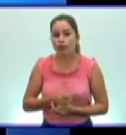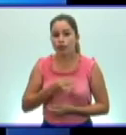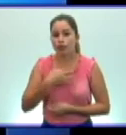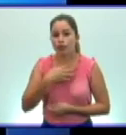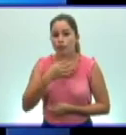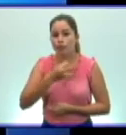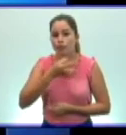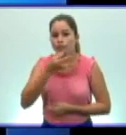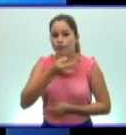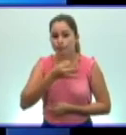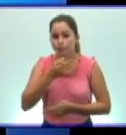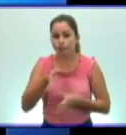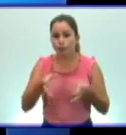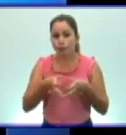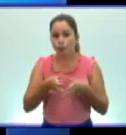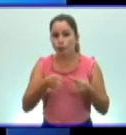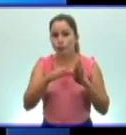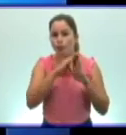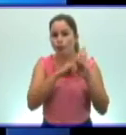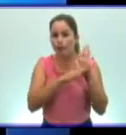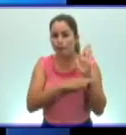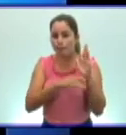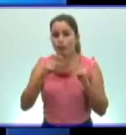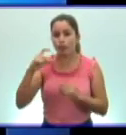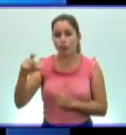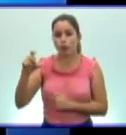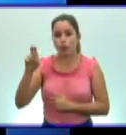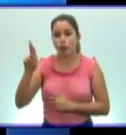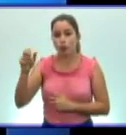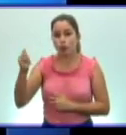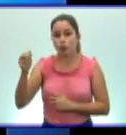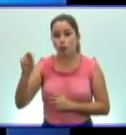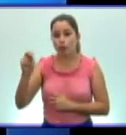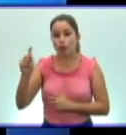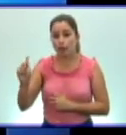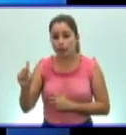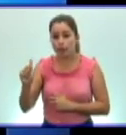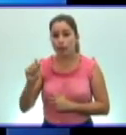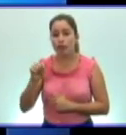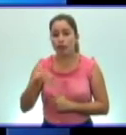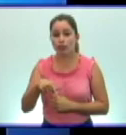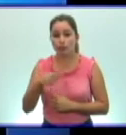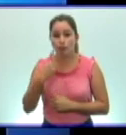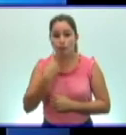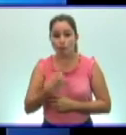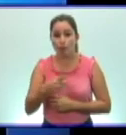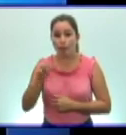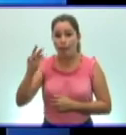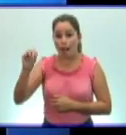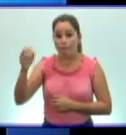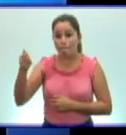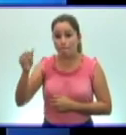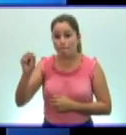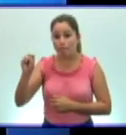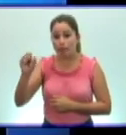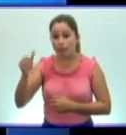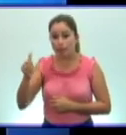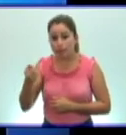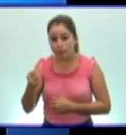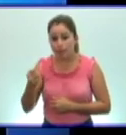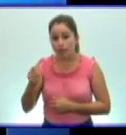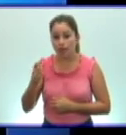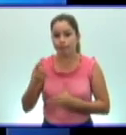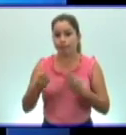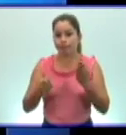de aspectos cuantitativos, es decir, bien determinada la masa de soluto que hay que usar, bien determinada